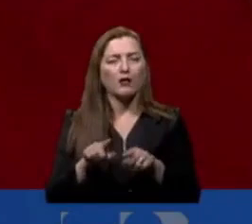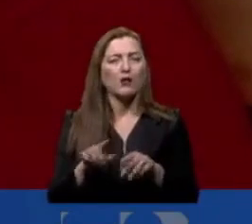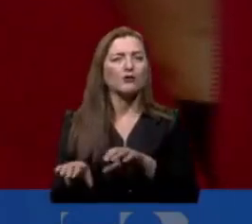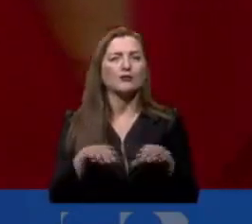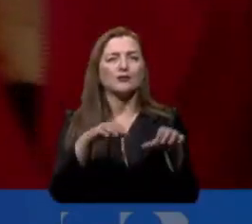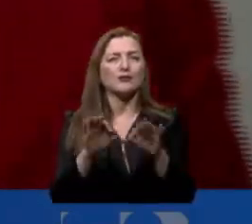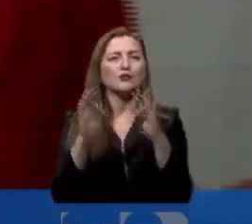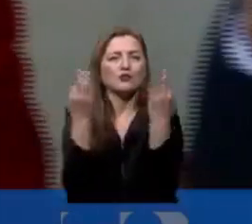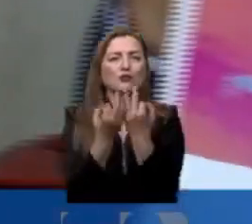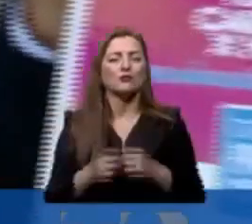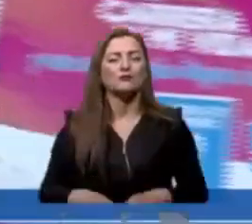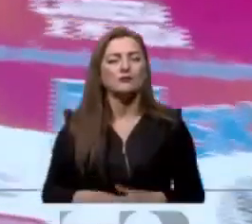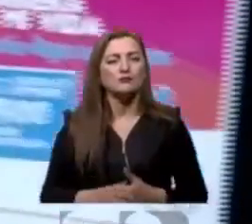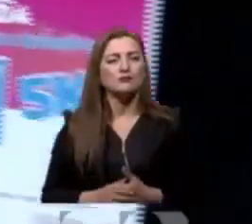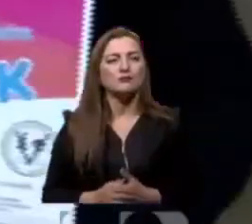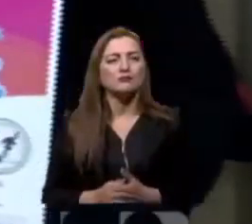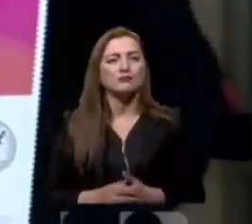actividades familiares